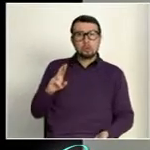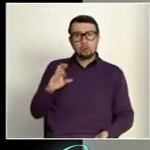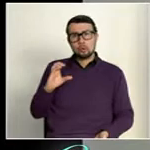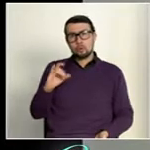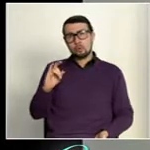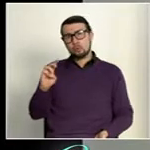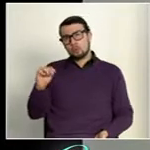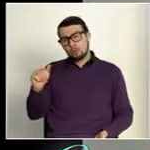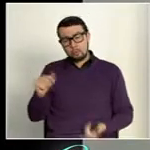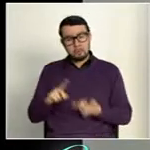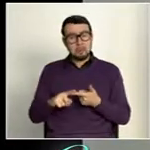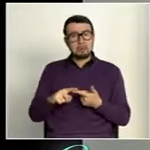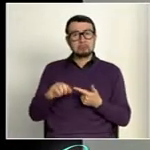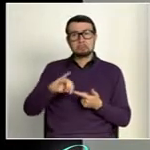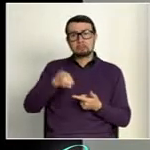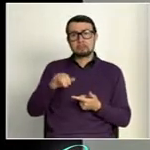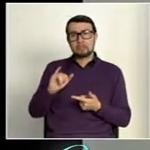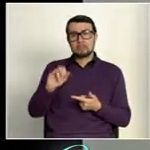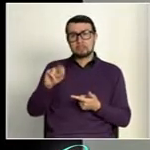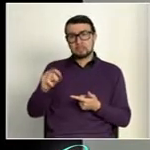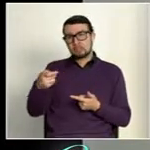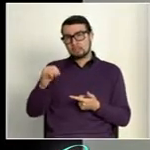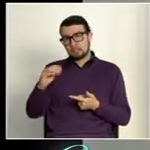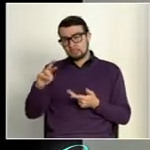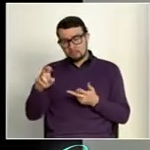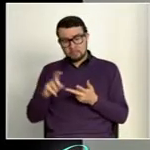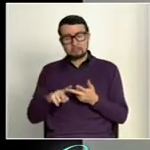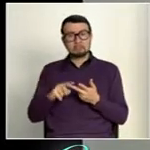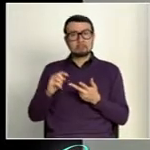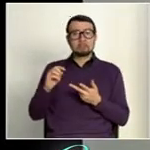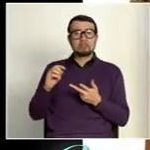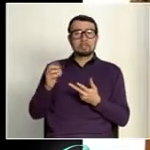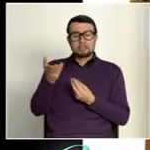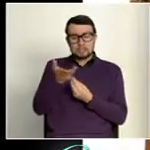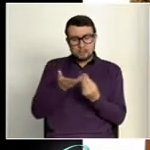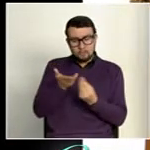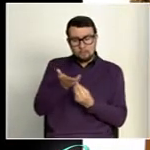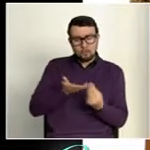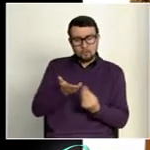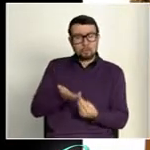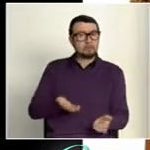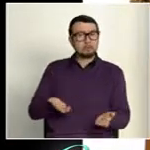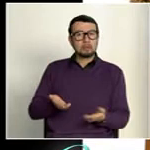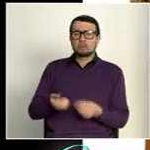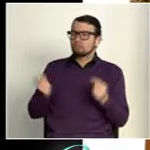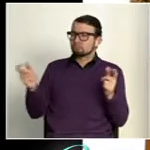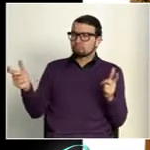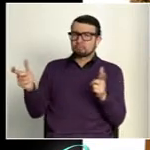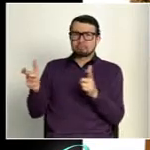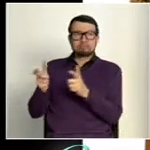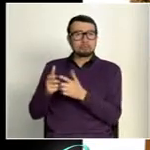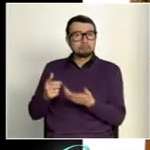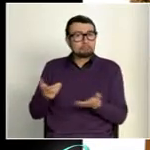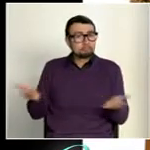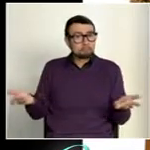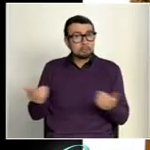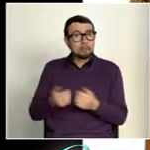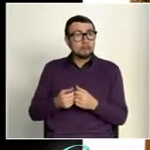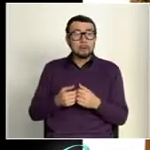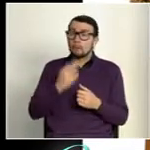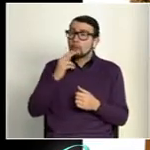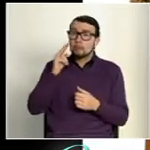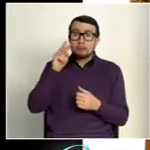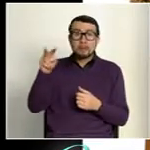el ajo, la cebolla de huevo, cada vez la utilizan menos y esto se convierte en un problema. Ahí ven ustedes la que